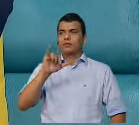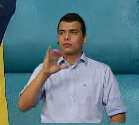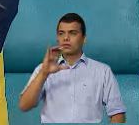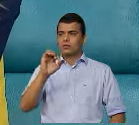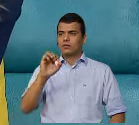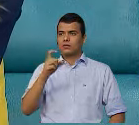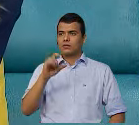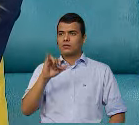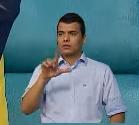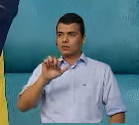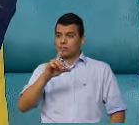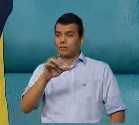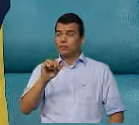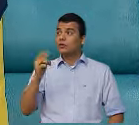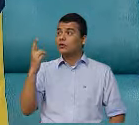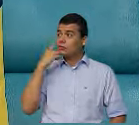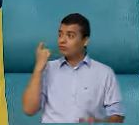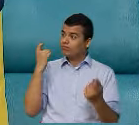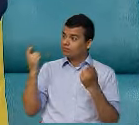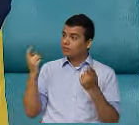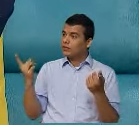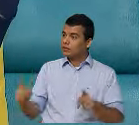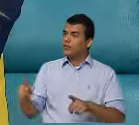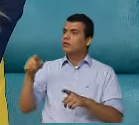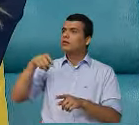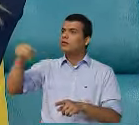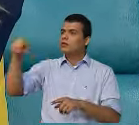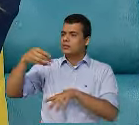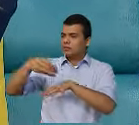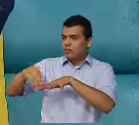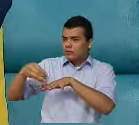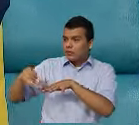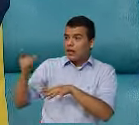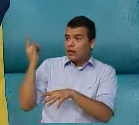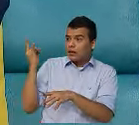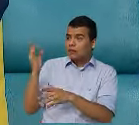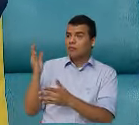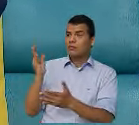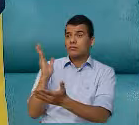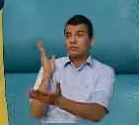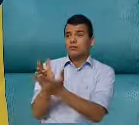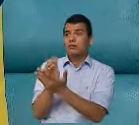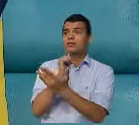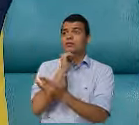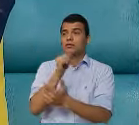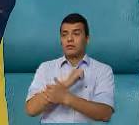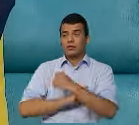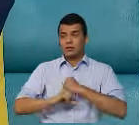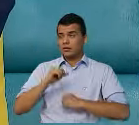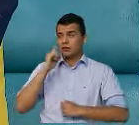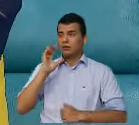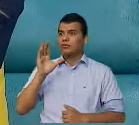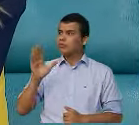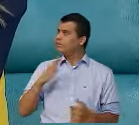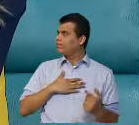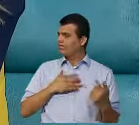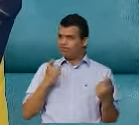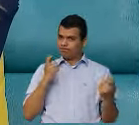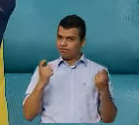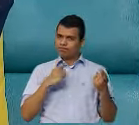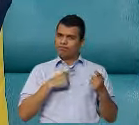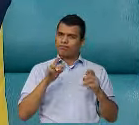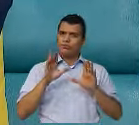arreglen las uñas de sus manos y de sus pies, porque una herida puede convertirse en algo grave. Así que la idea es prevenir la